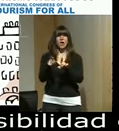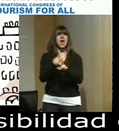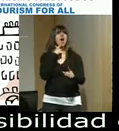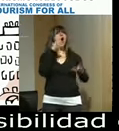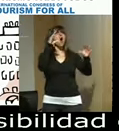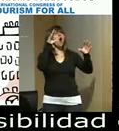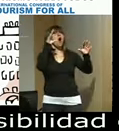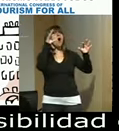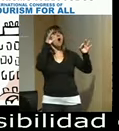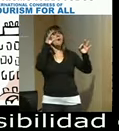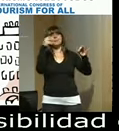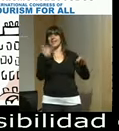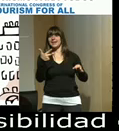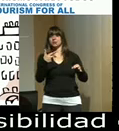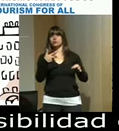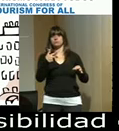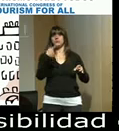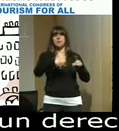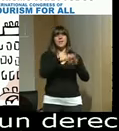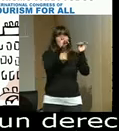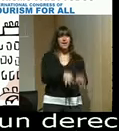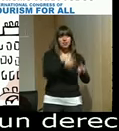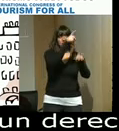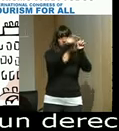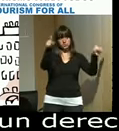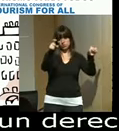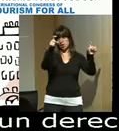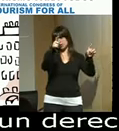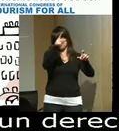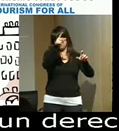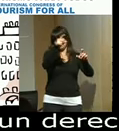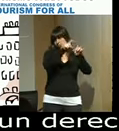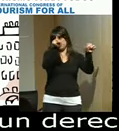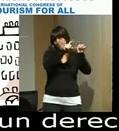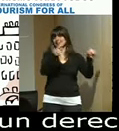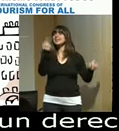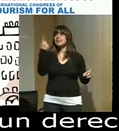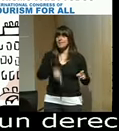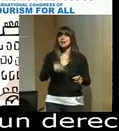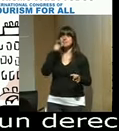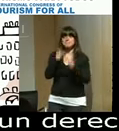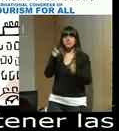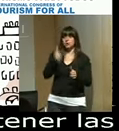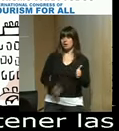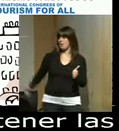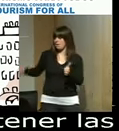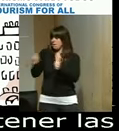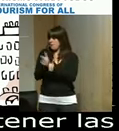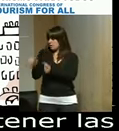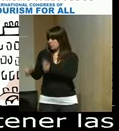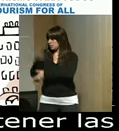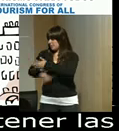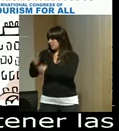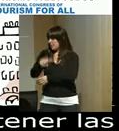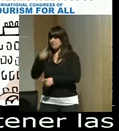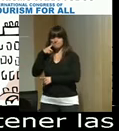sector, sino que ya cada vez más las personas que acompañan a las personas con discapacidad lo ven como un signo de calidad. Hay